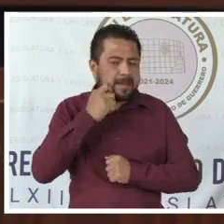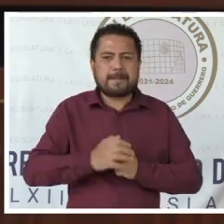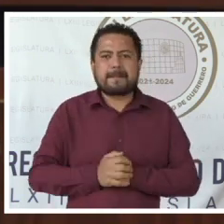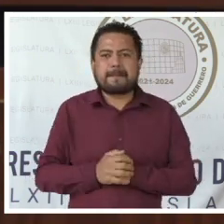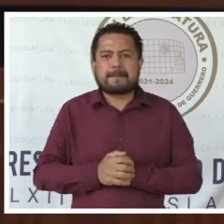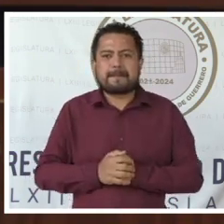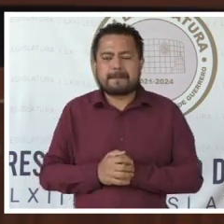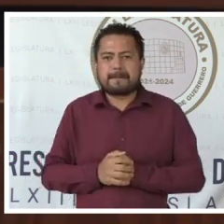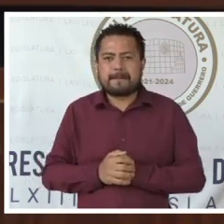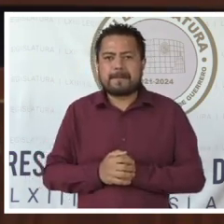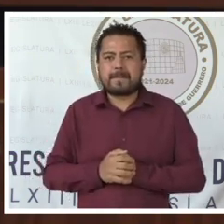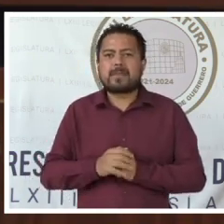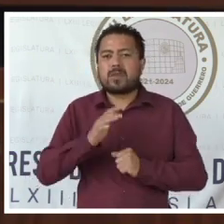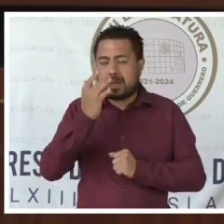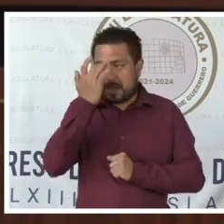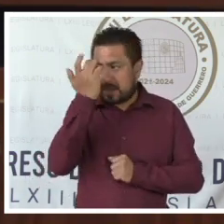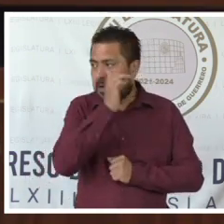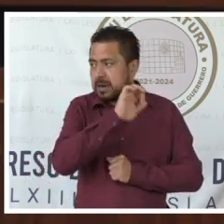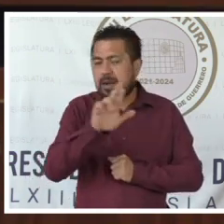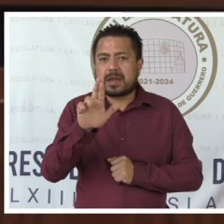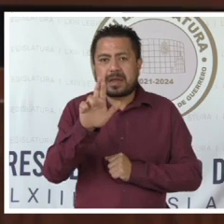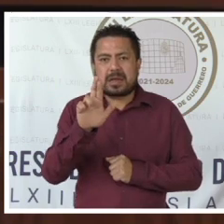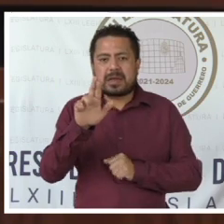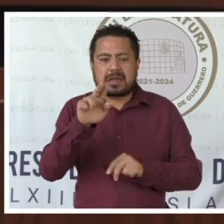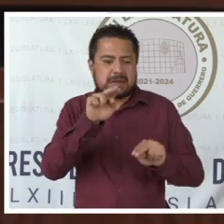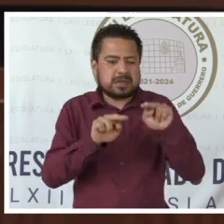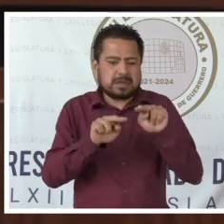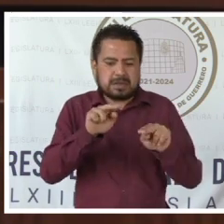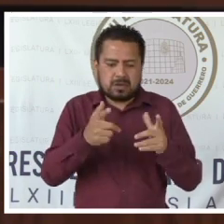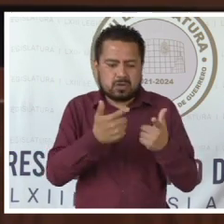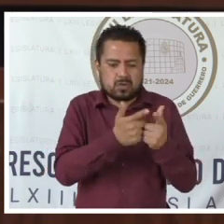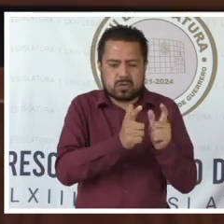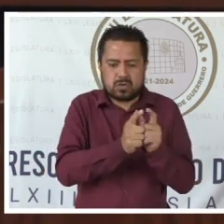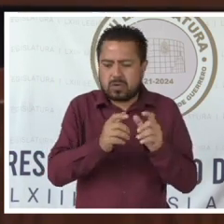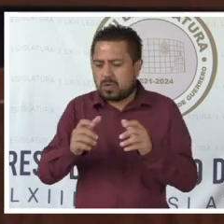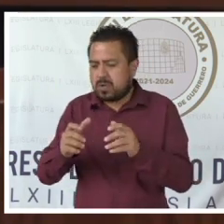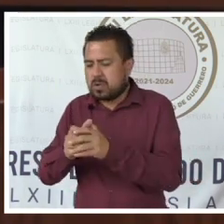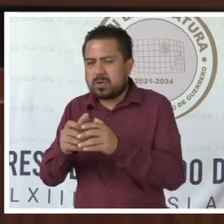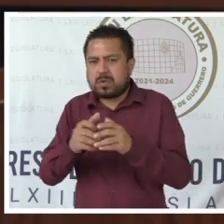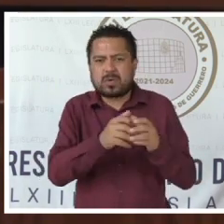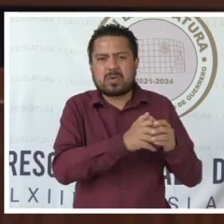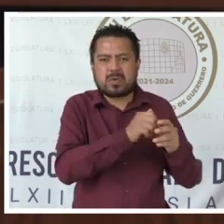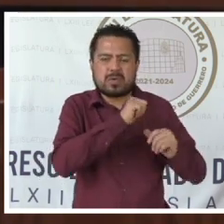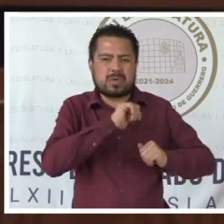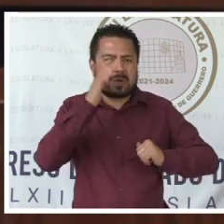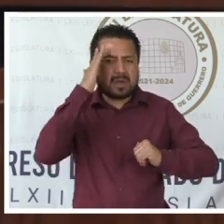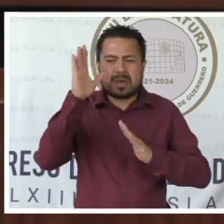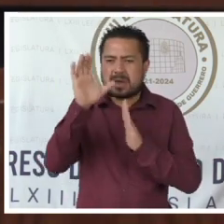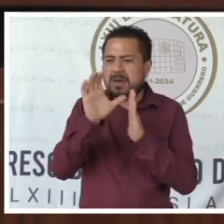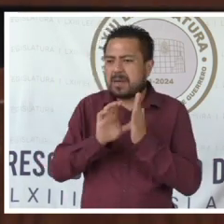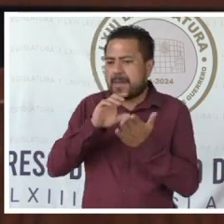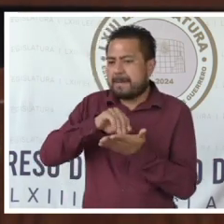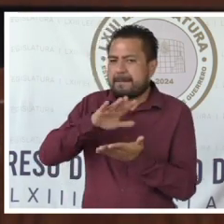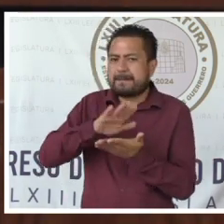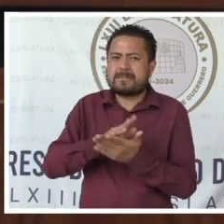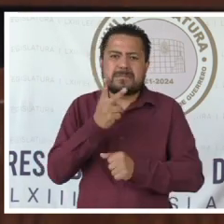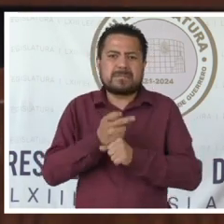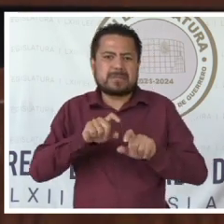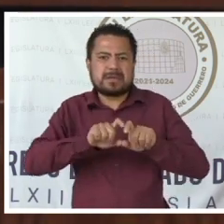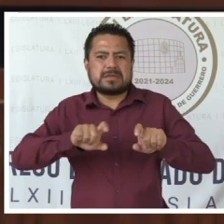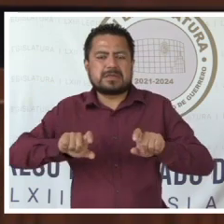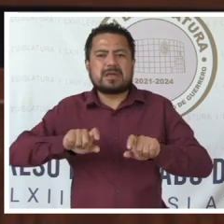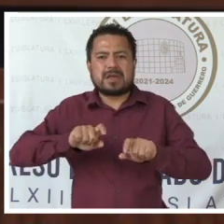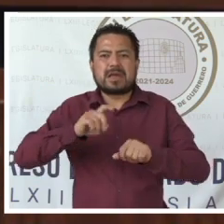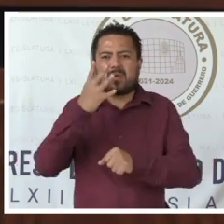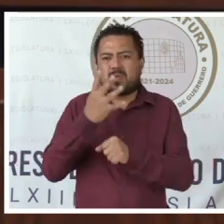de Guerrero, en pleno reconocimiento a la división de poderes y en observancia al mandato constitucional contenido en el segundo párrafo de la